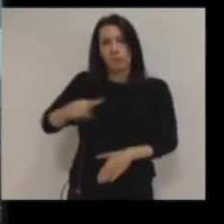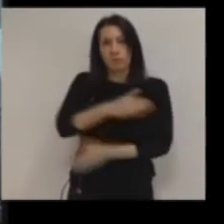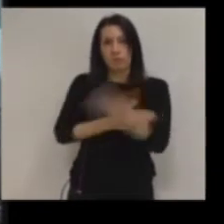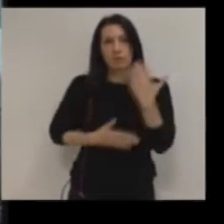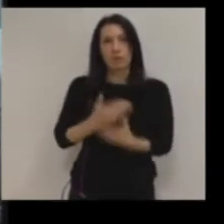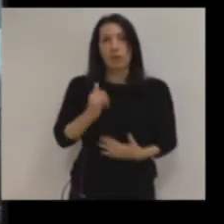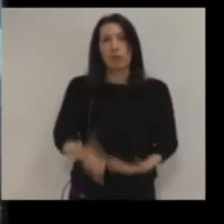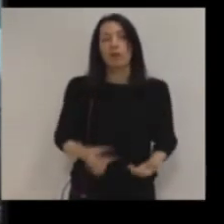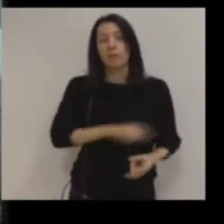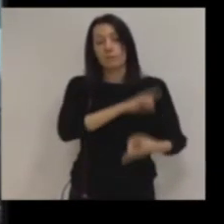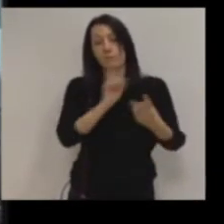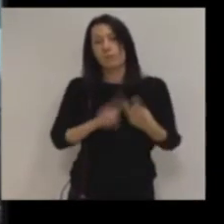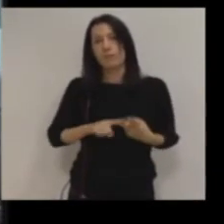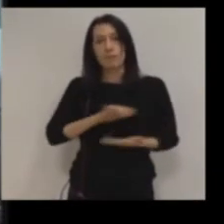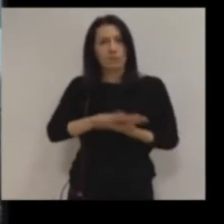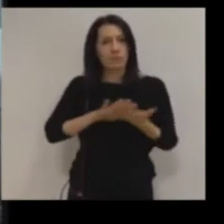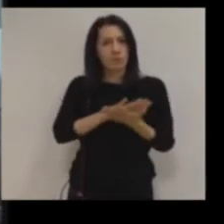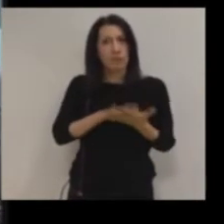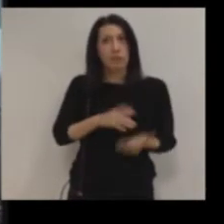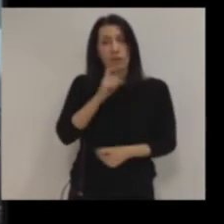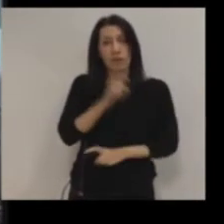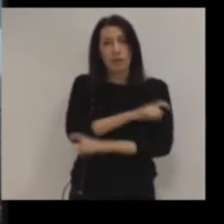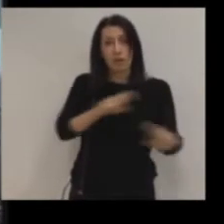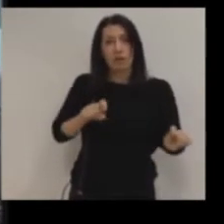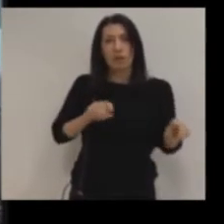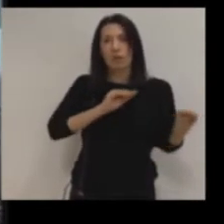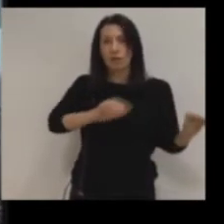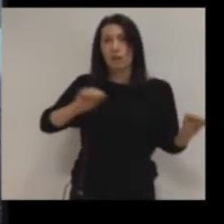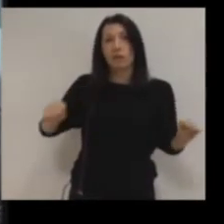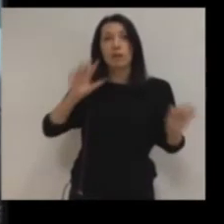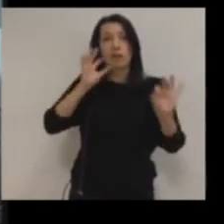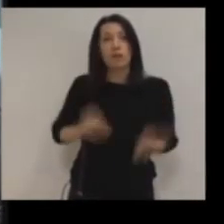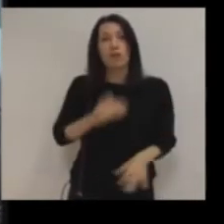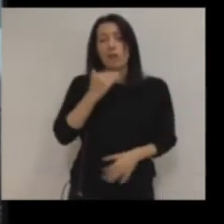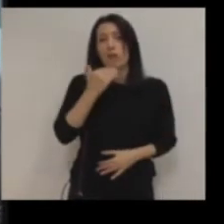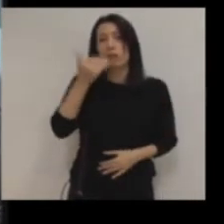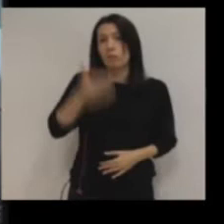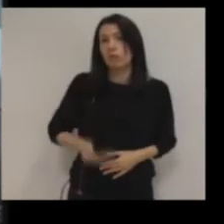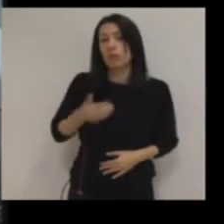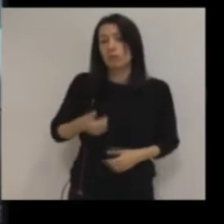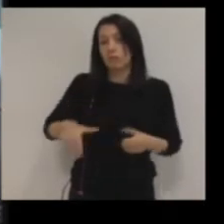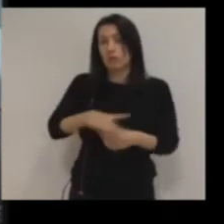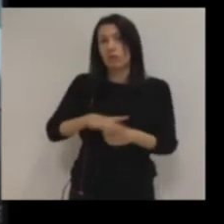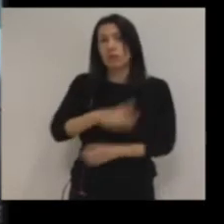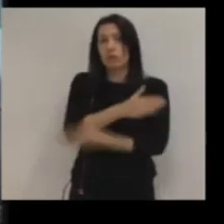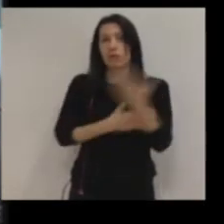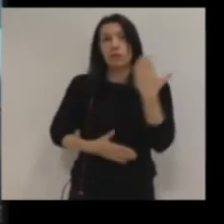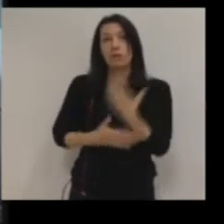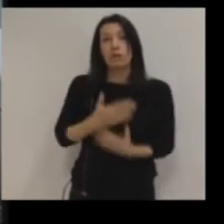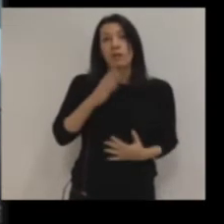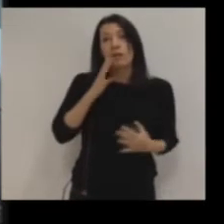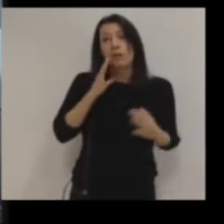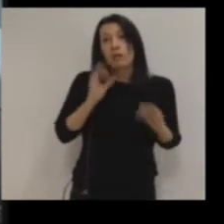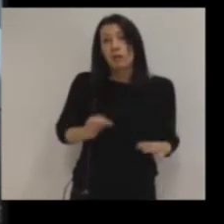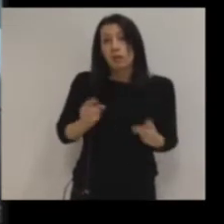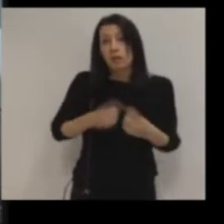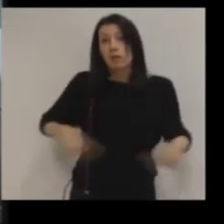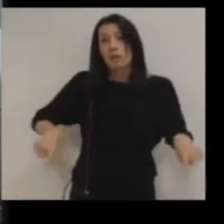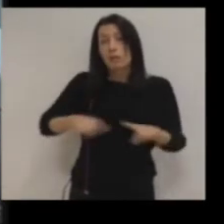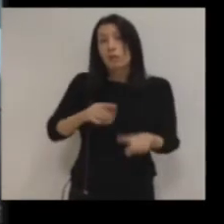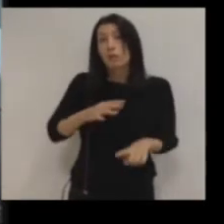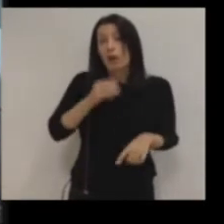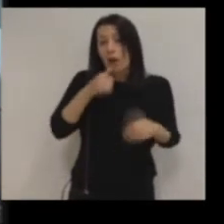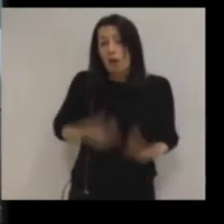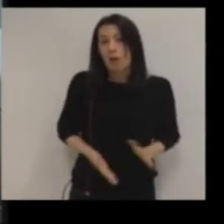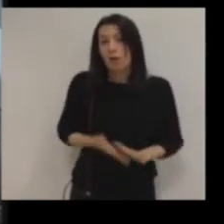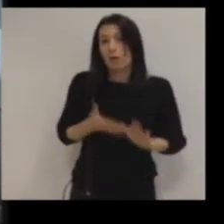cuanto a notificaciones, yo creo que ahora hay un elemento importante donde el mundo de las personas con la discapacidad podría opinar, que es que se está